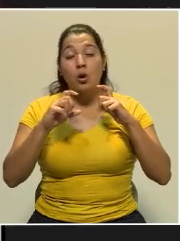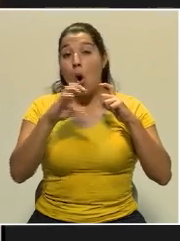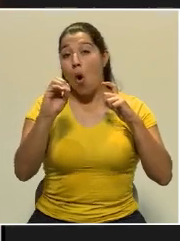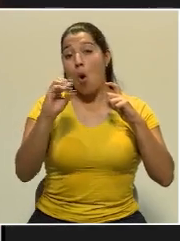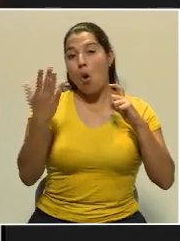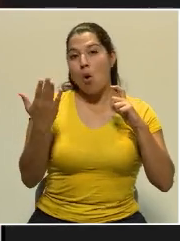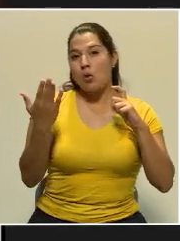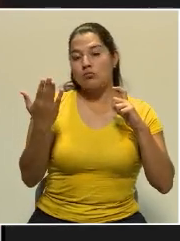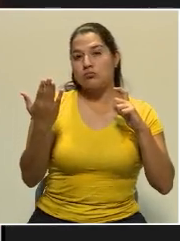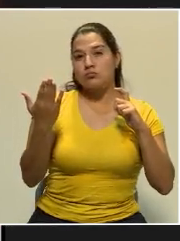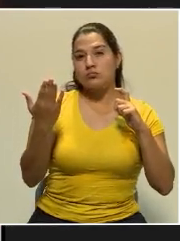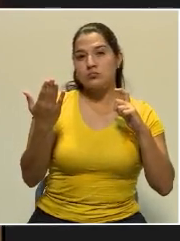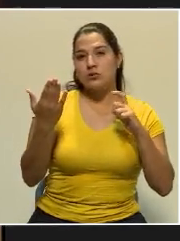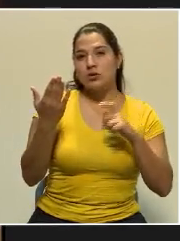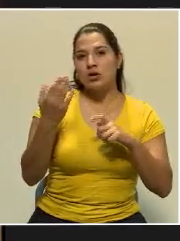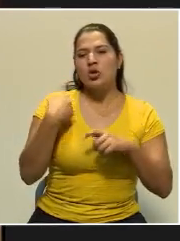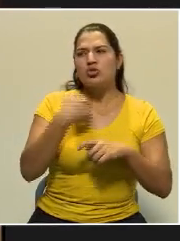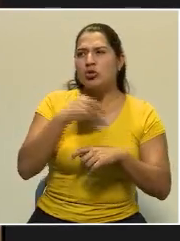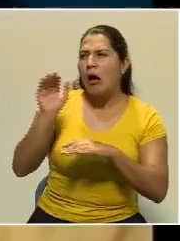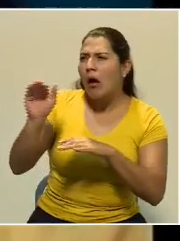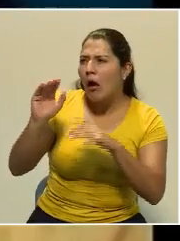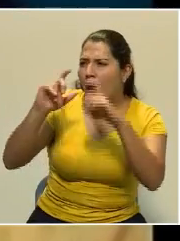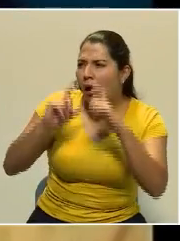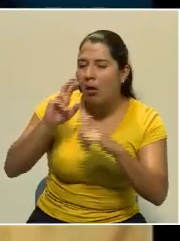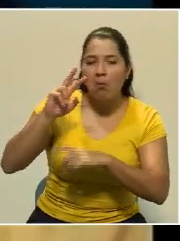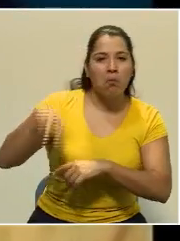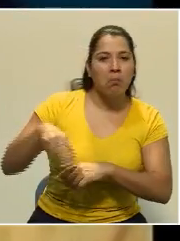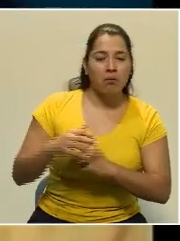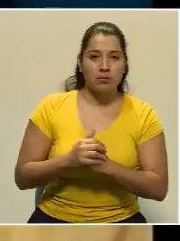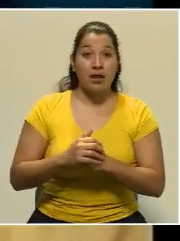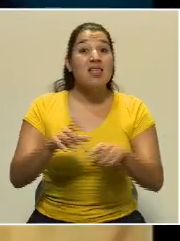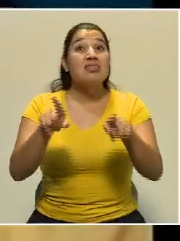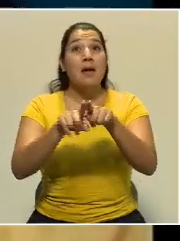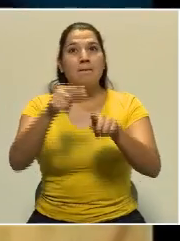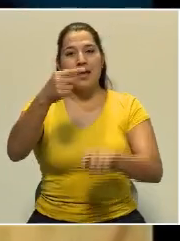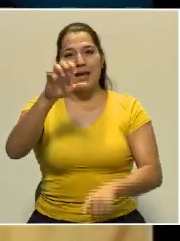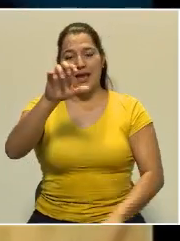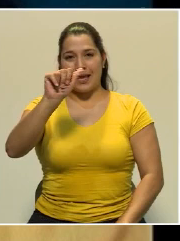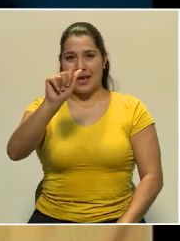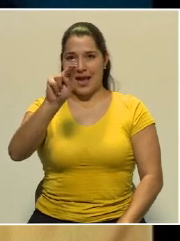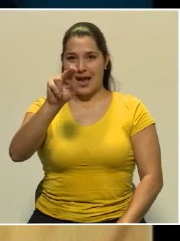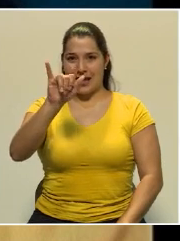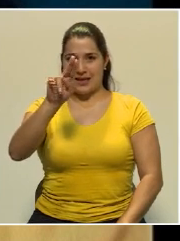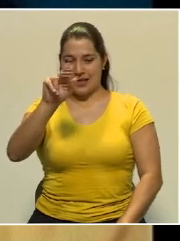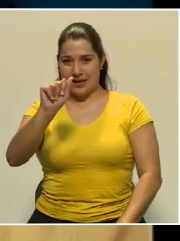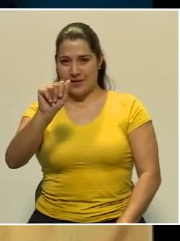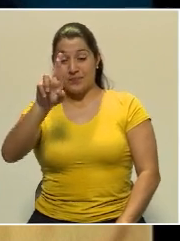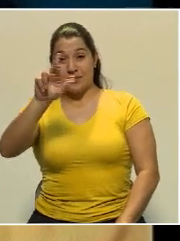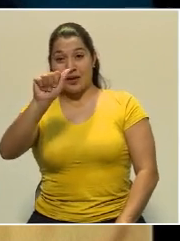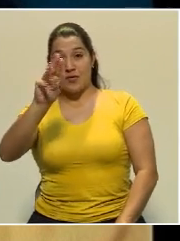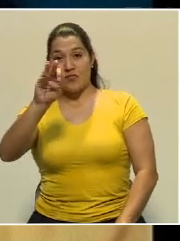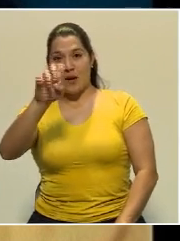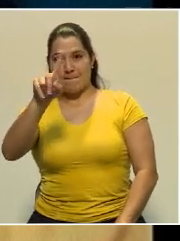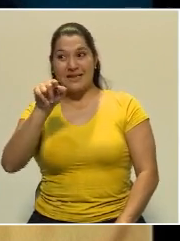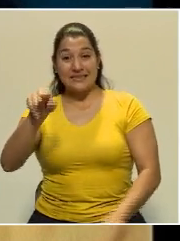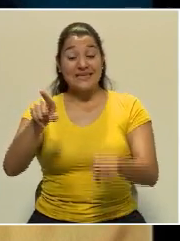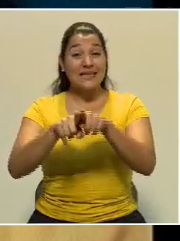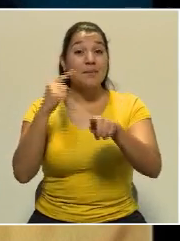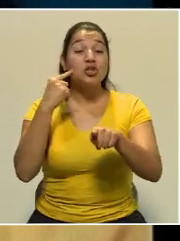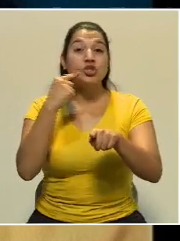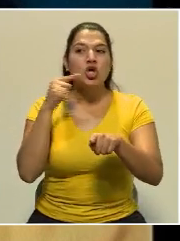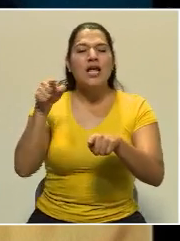nunca nos hacen caso en bajarlo. Un caso similar es el de Yanina Ramírez, quien también es sorda y su comunicación es a